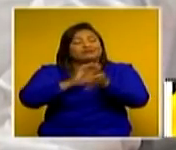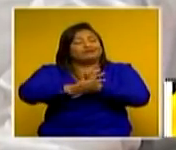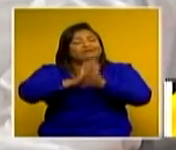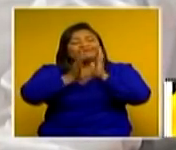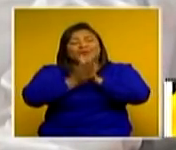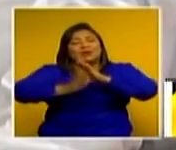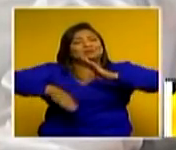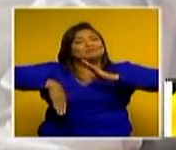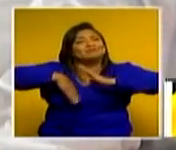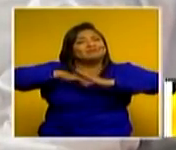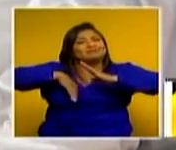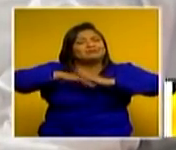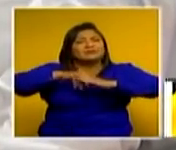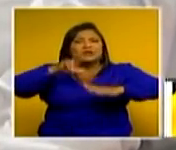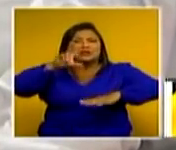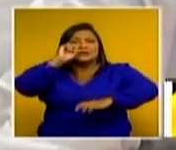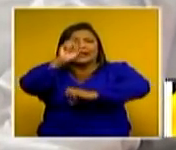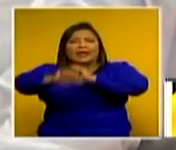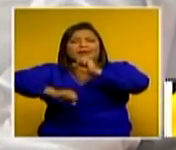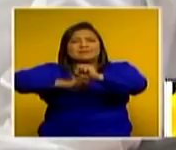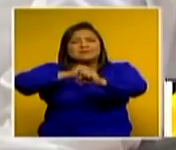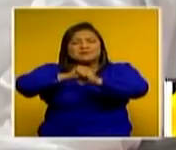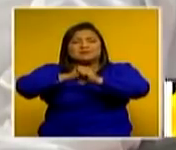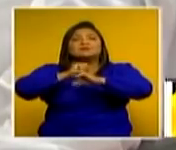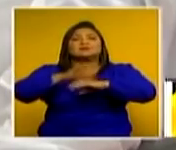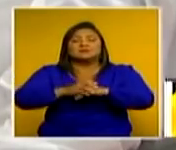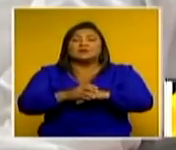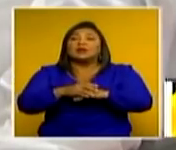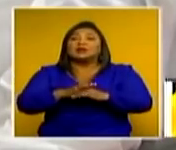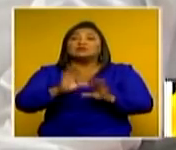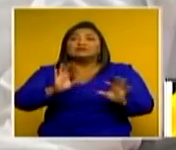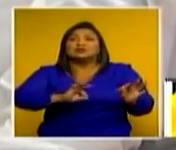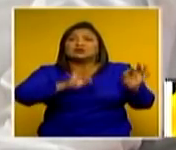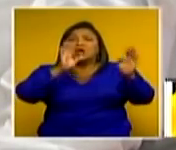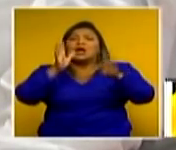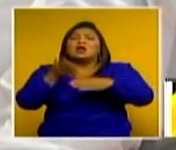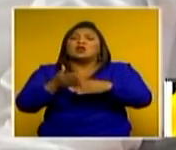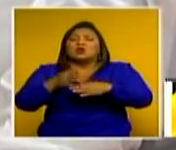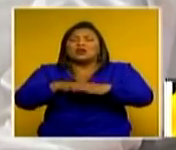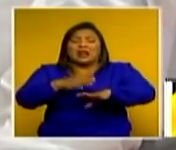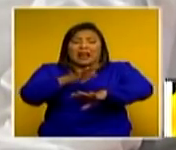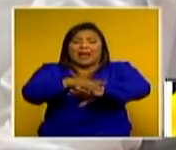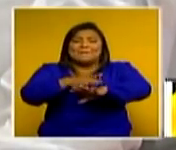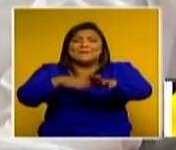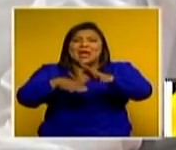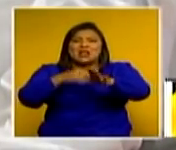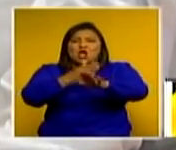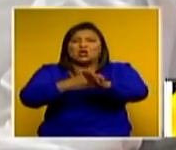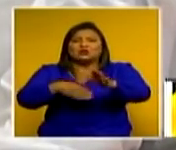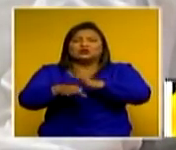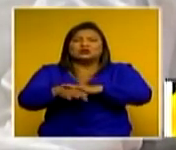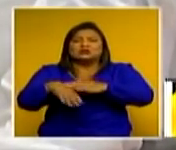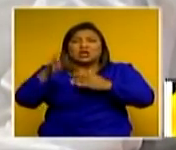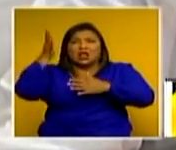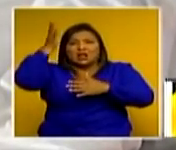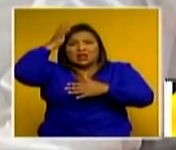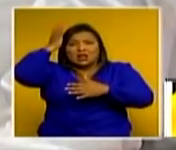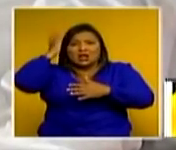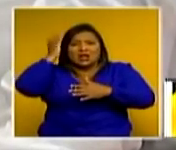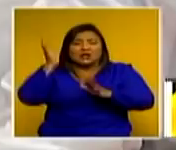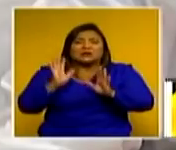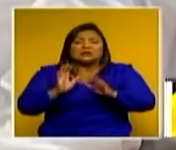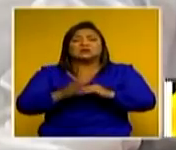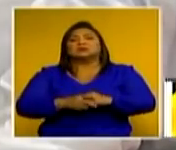aproximadamente 30 años de edad que llegó con amputación traumática de las manos y un traumatismo craneoencefálico